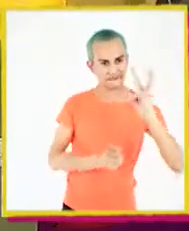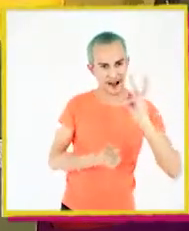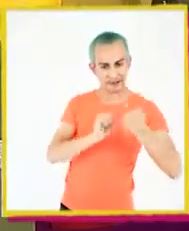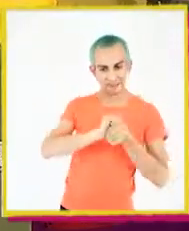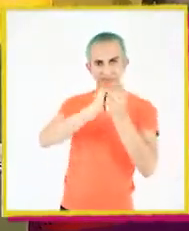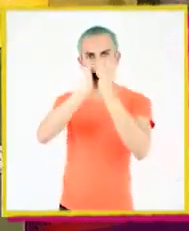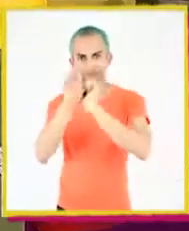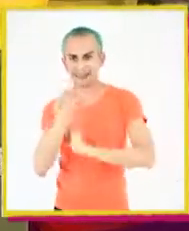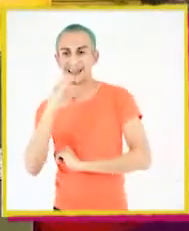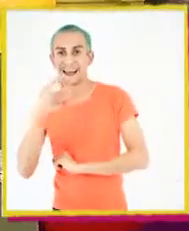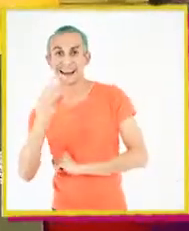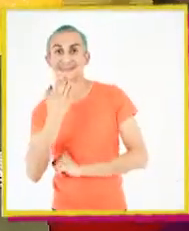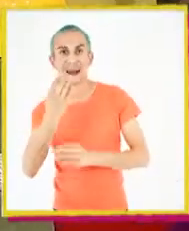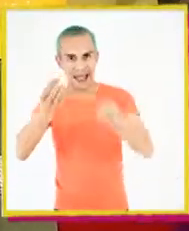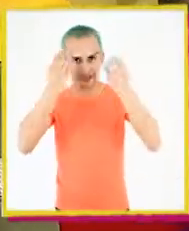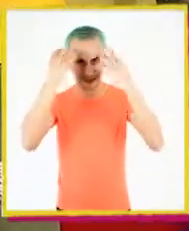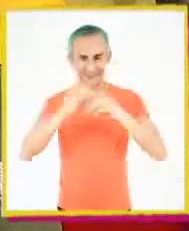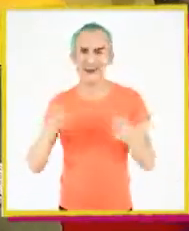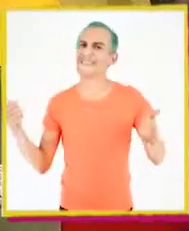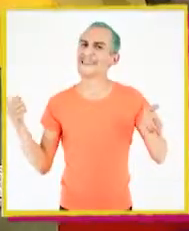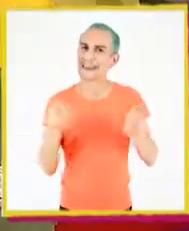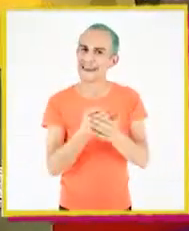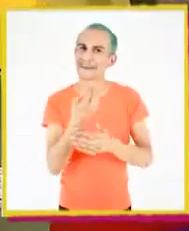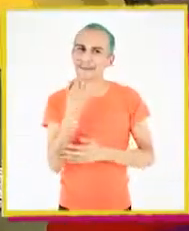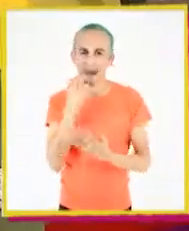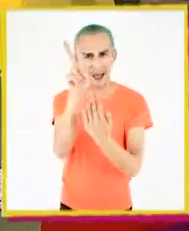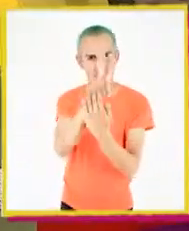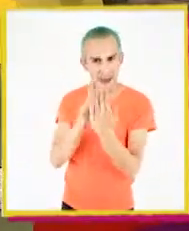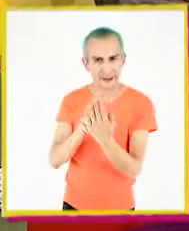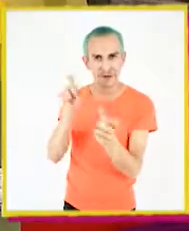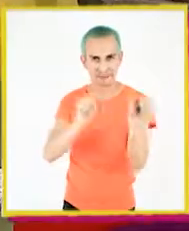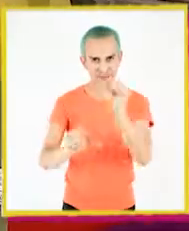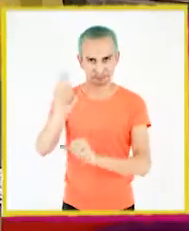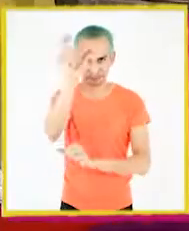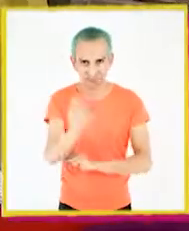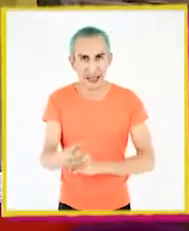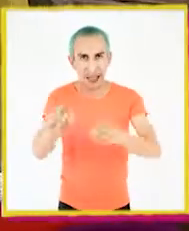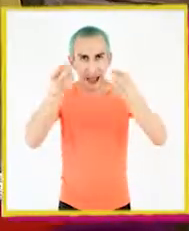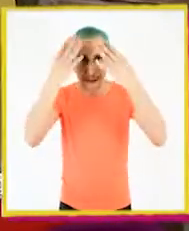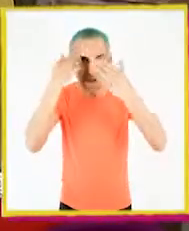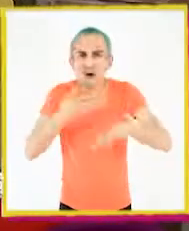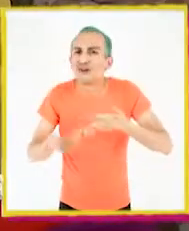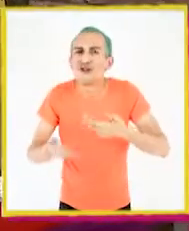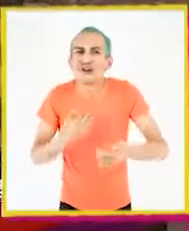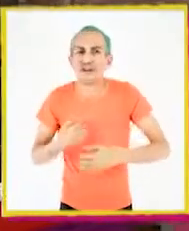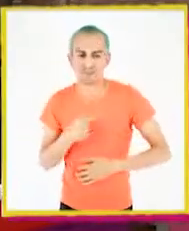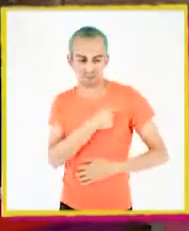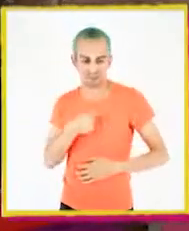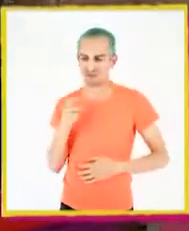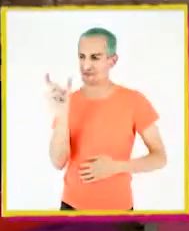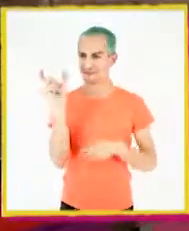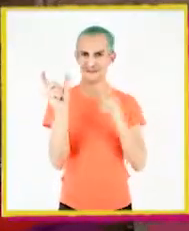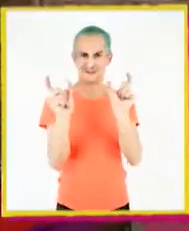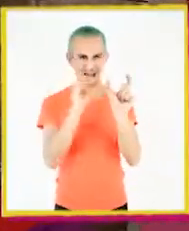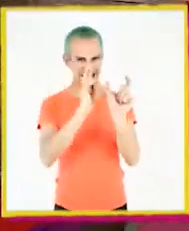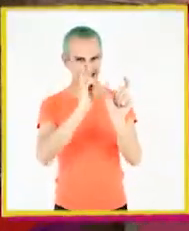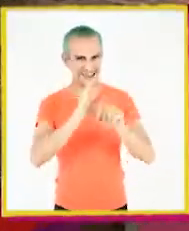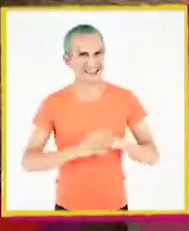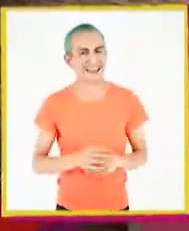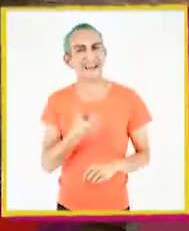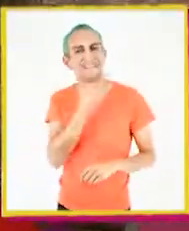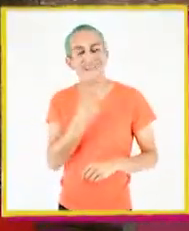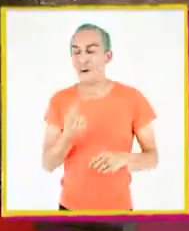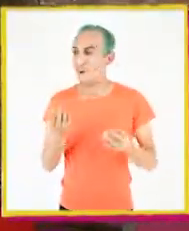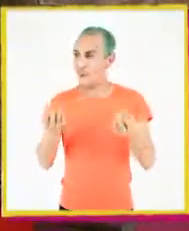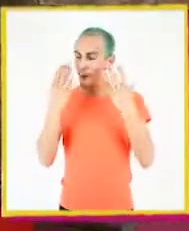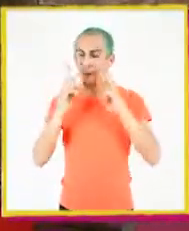grados Fahrenheit a Celsius. Y finalmente, al leer sobre los científicos, aprendimos de dónde vienen estos términos tan raros.